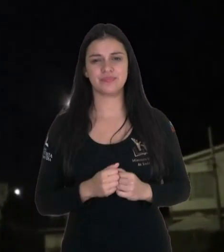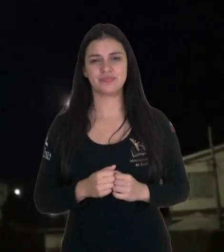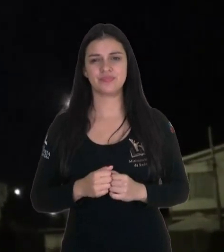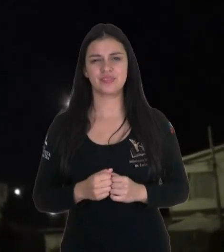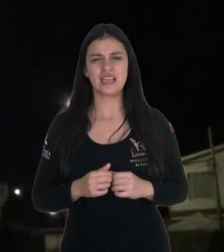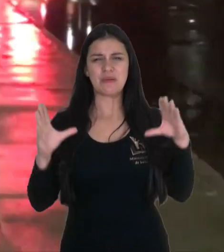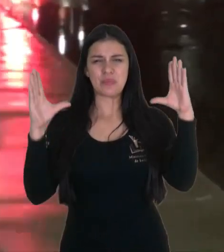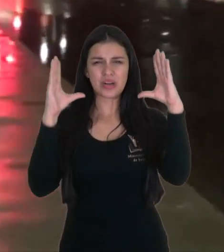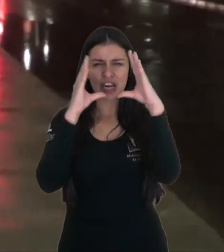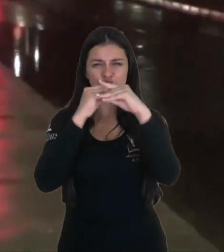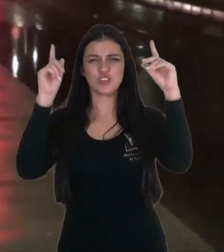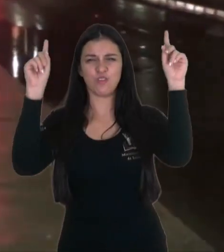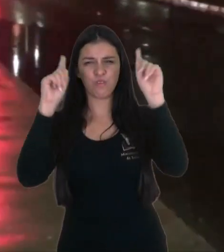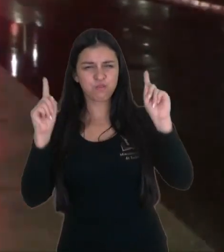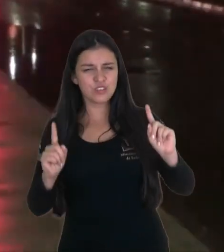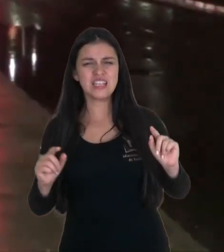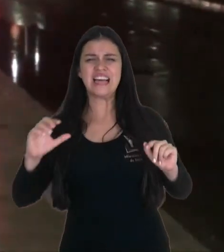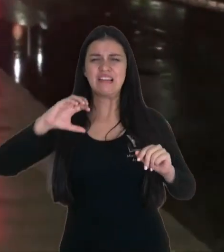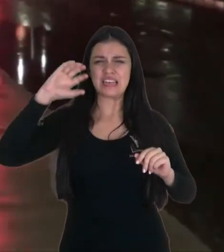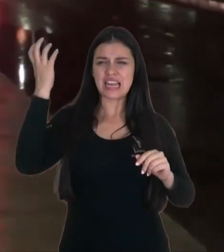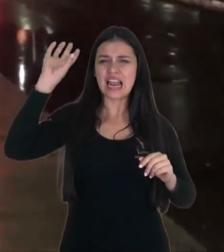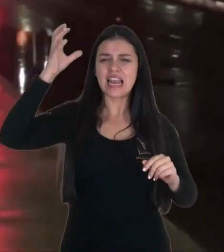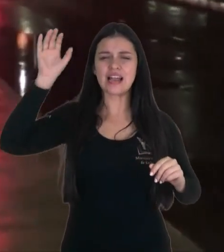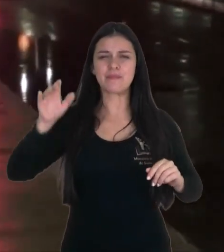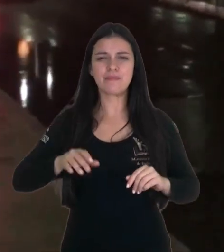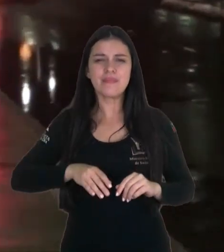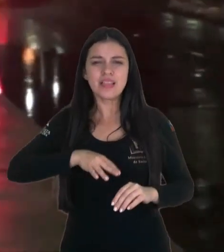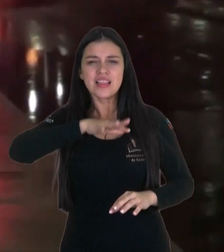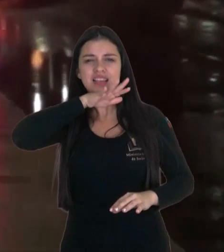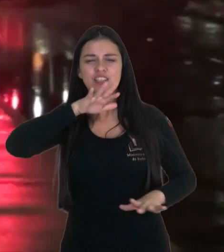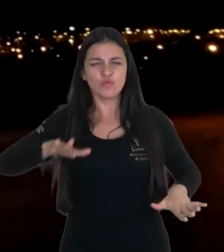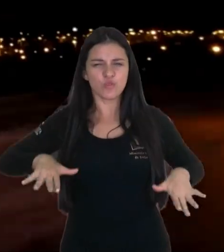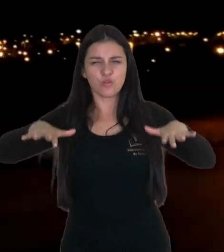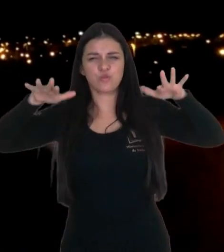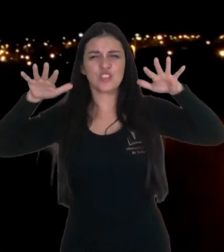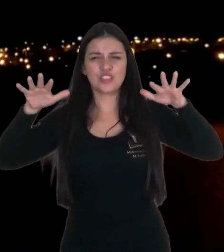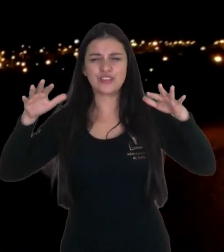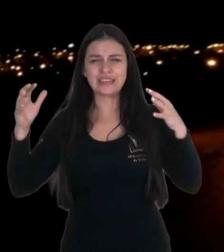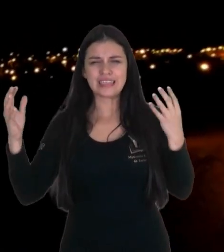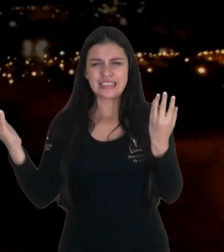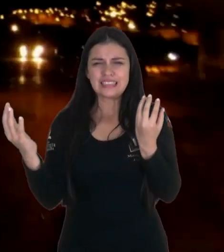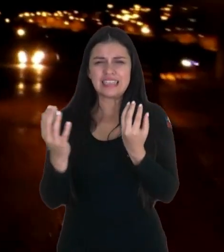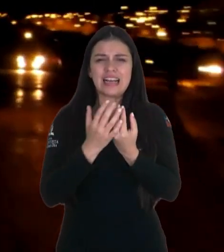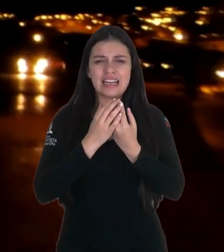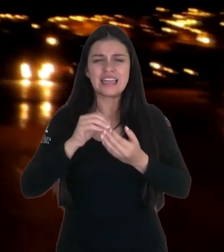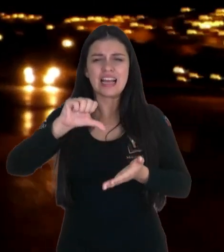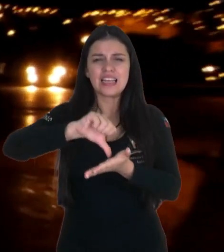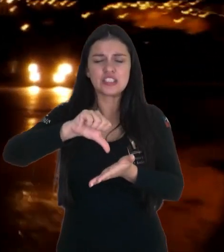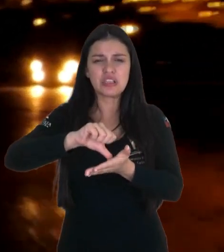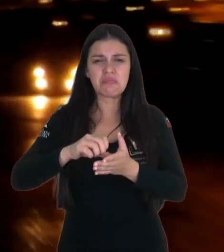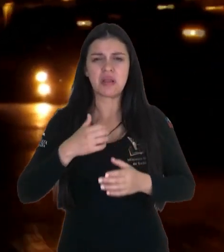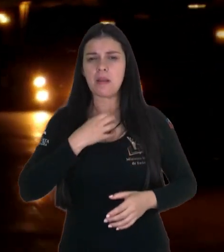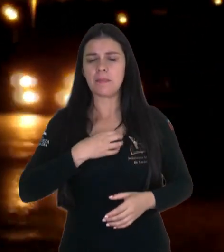Por la noche, hubo una alarma de inundación que alcanzaría la ciudad de Chañaral, por lo cual el pastor no durmió en su